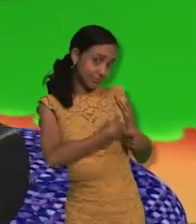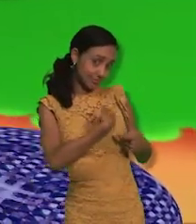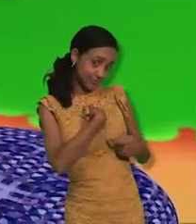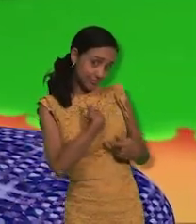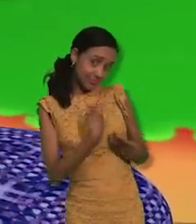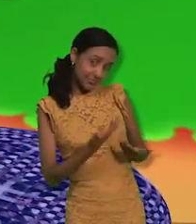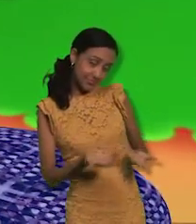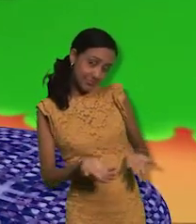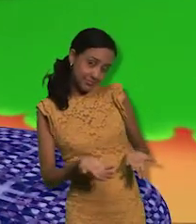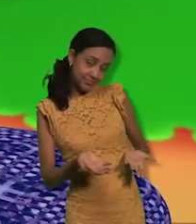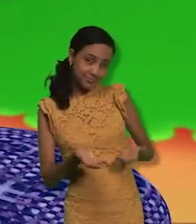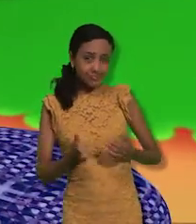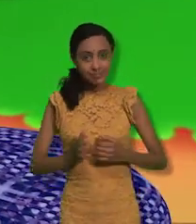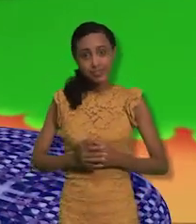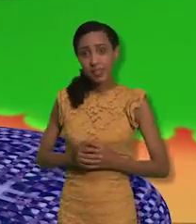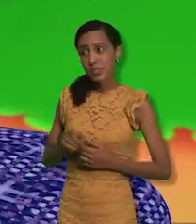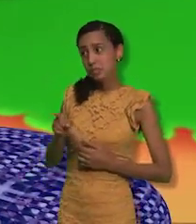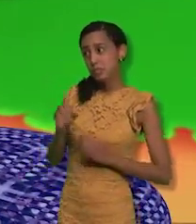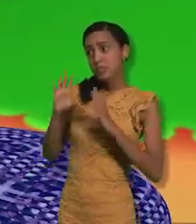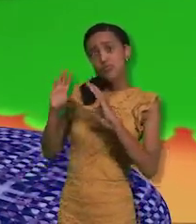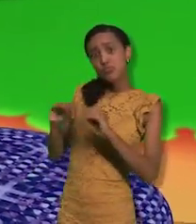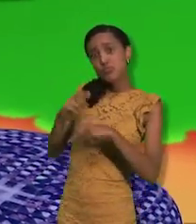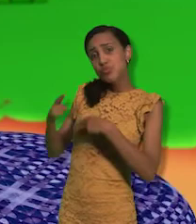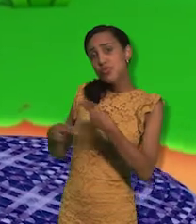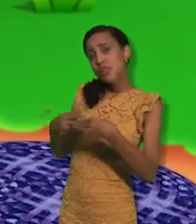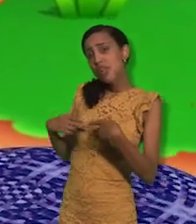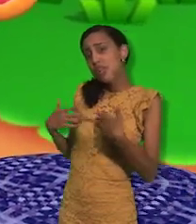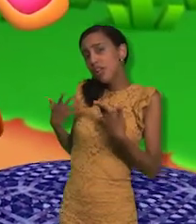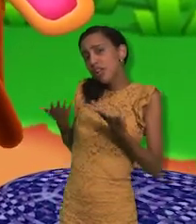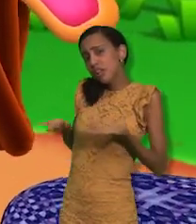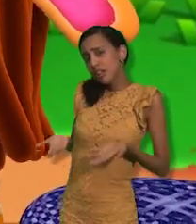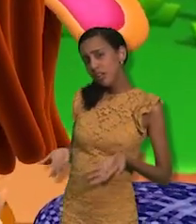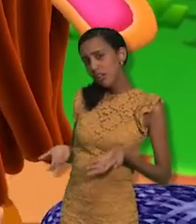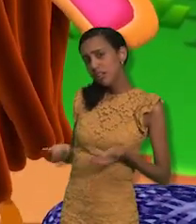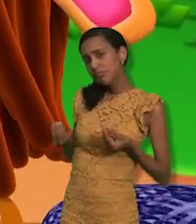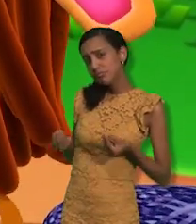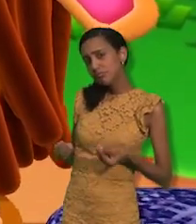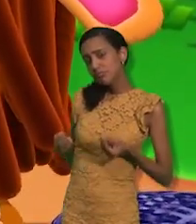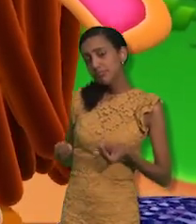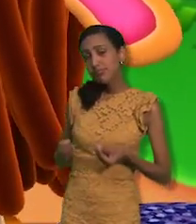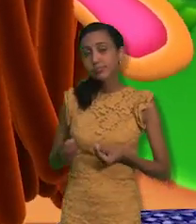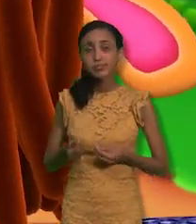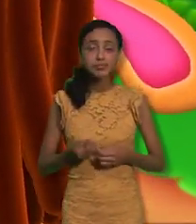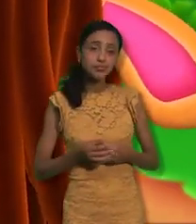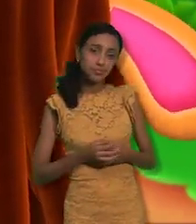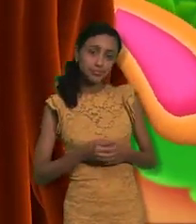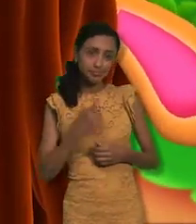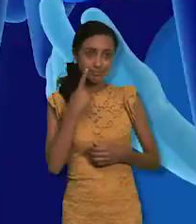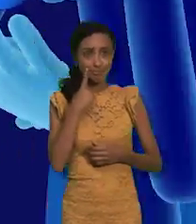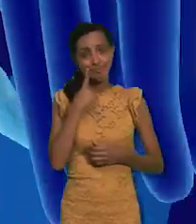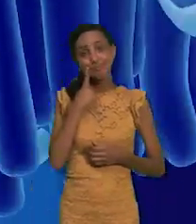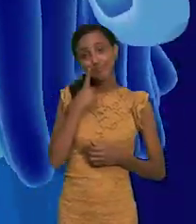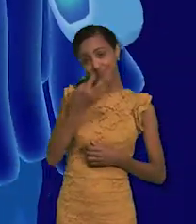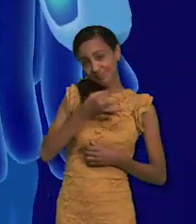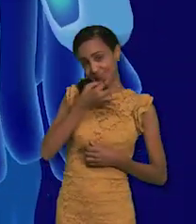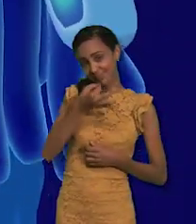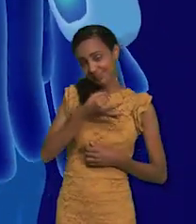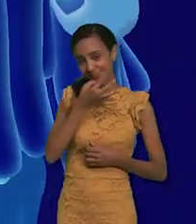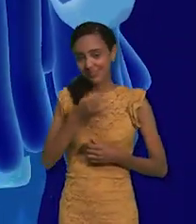casar conmigo? A ver, ¿qué haces de noche? Bebé, bebé, bebé.